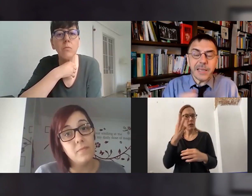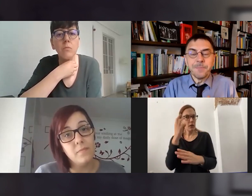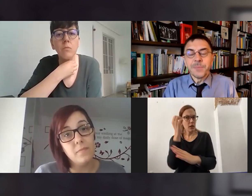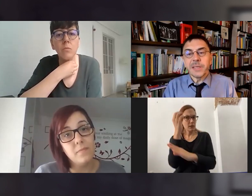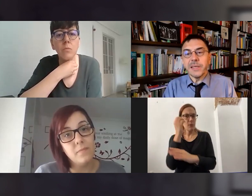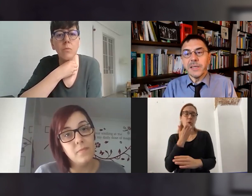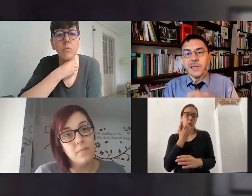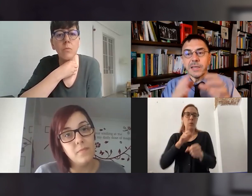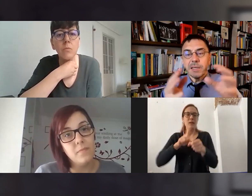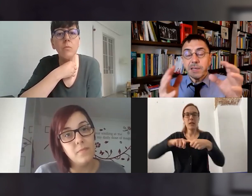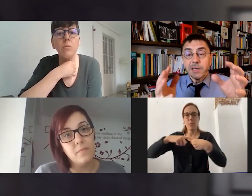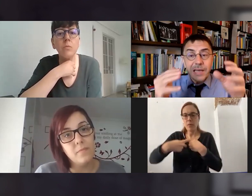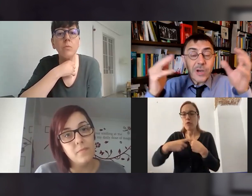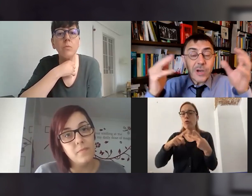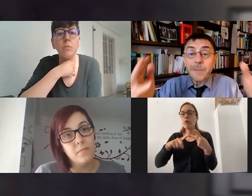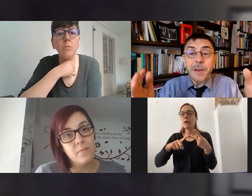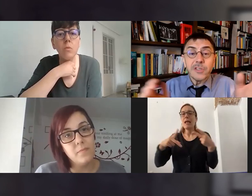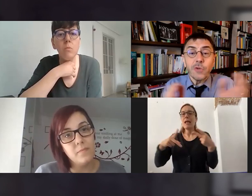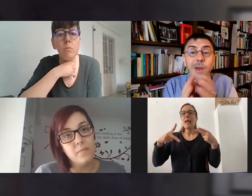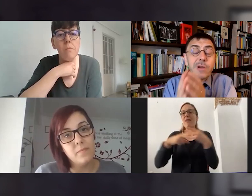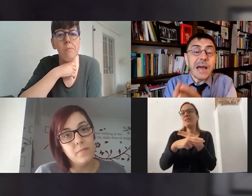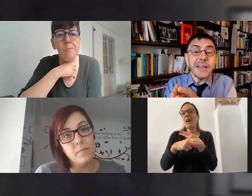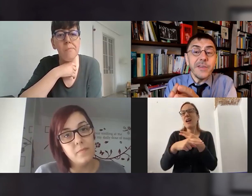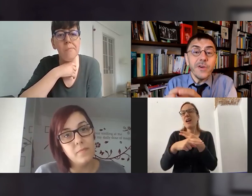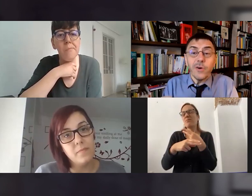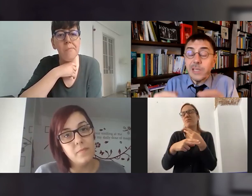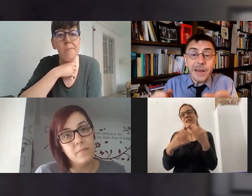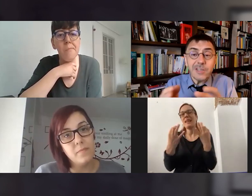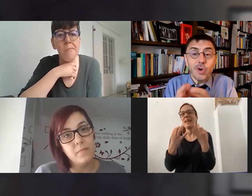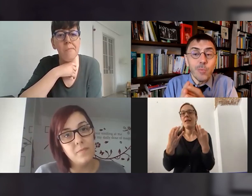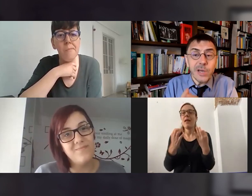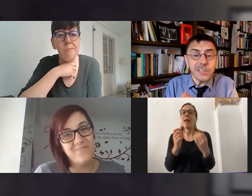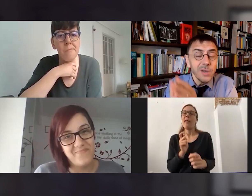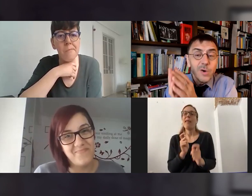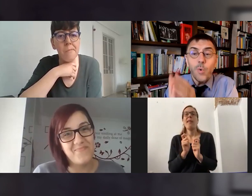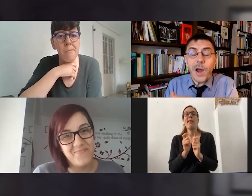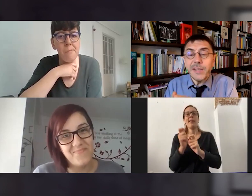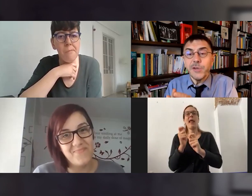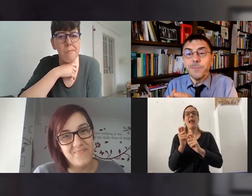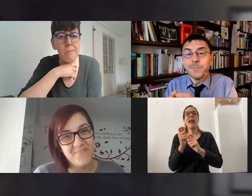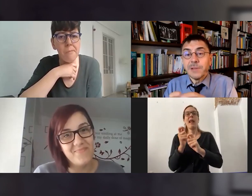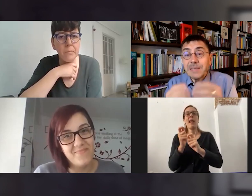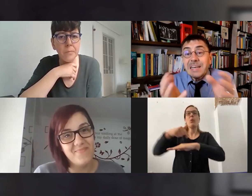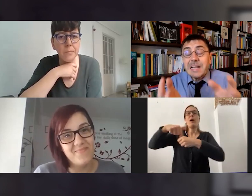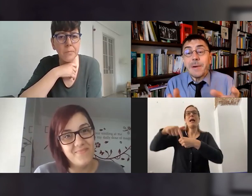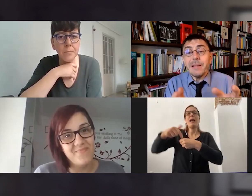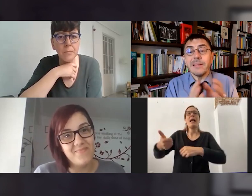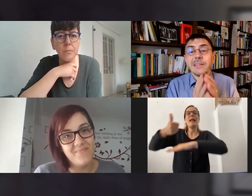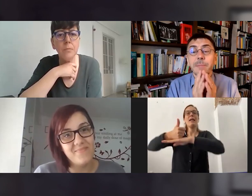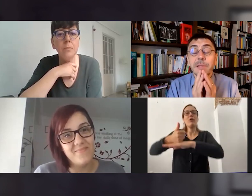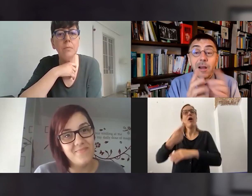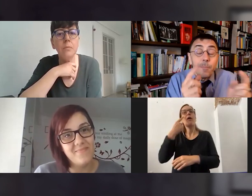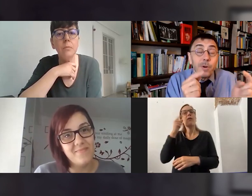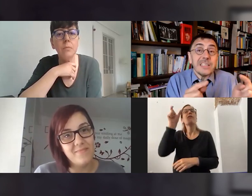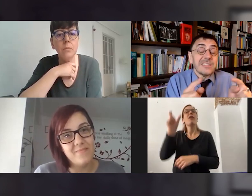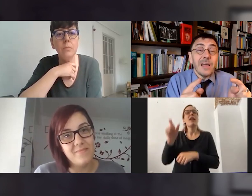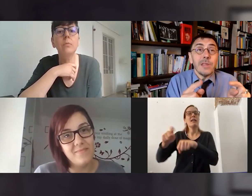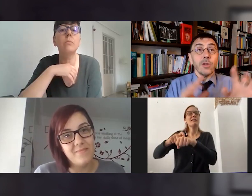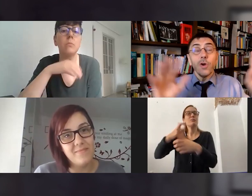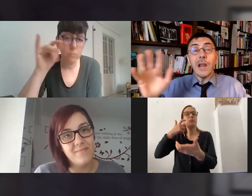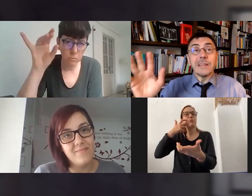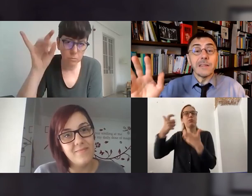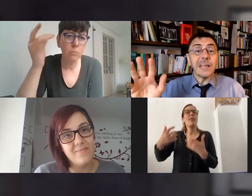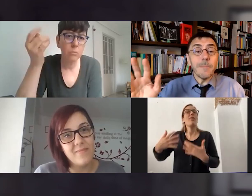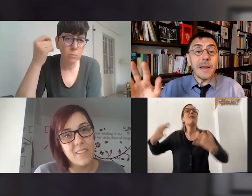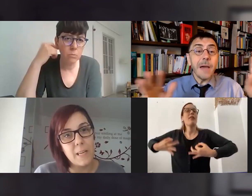evitar eso que siempre he dicho, dale un carguillo y verás cómo es Juanillo? ¿Va a ser capaz de evitarlo? Porque se está